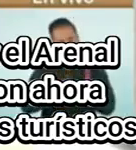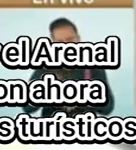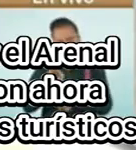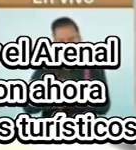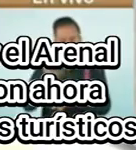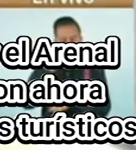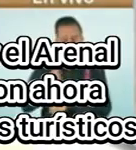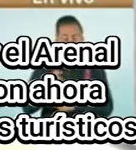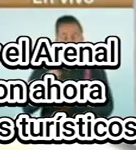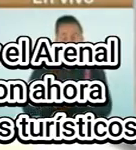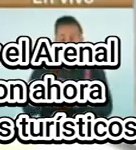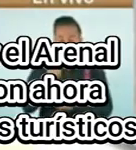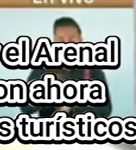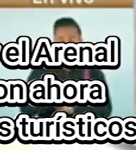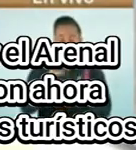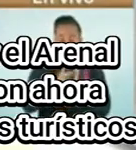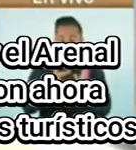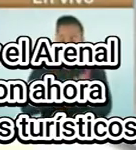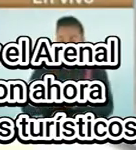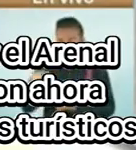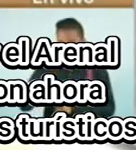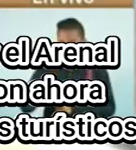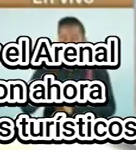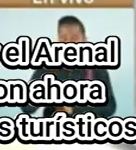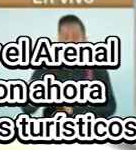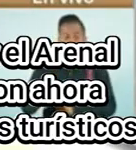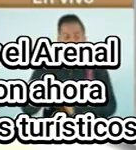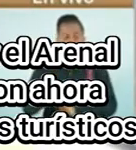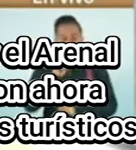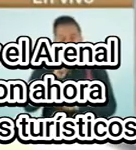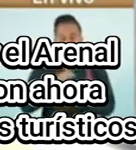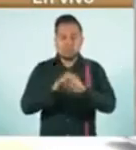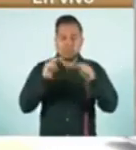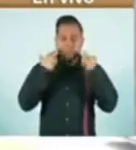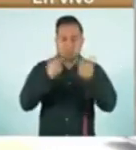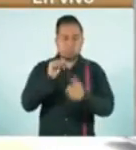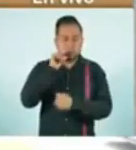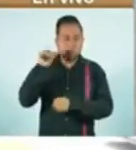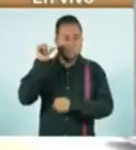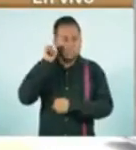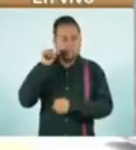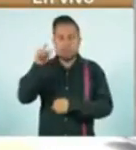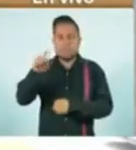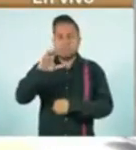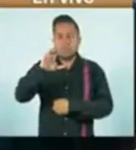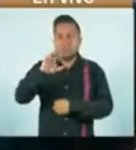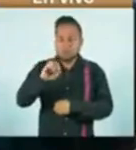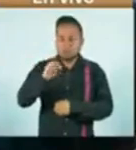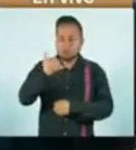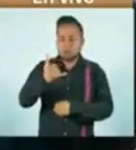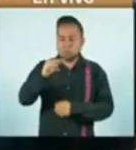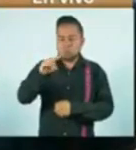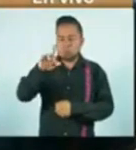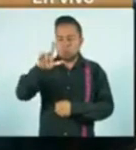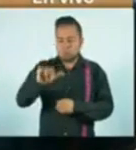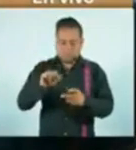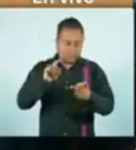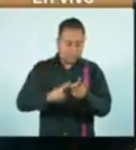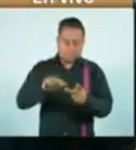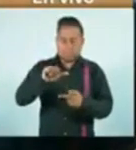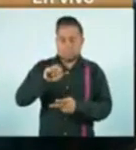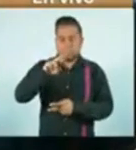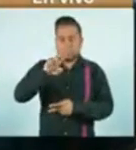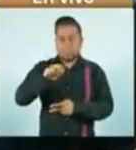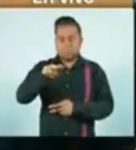Y parte de esta ruta que hay en Huatulco, es la reunión que tuvimos ayer en Bajos de Coyul, con Bajos de Coyul y el Arenal.